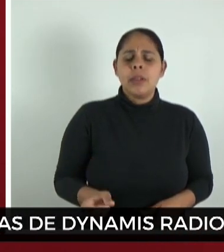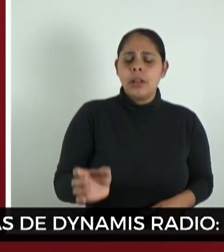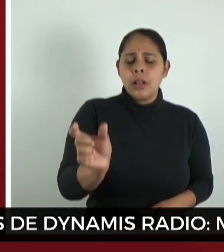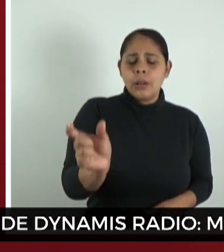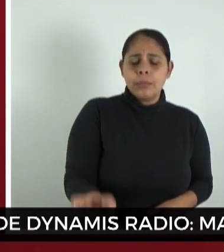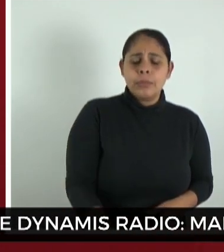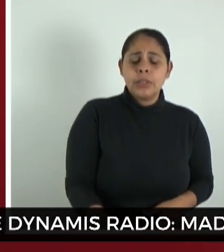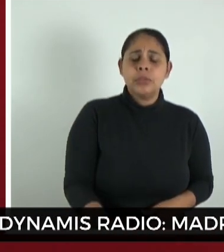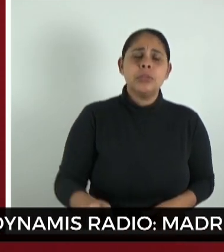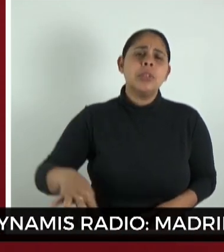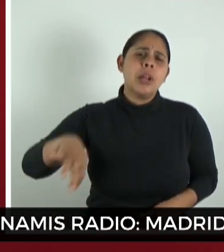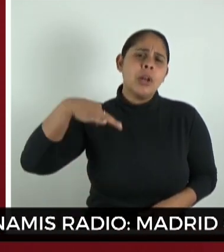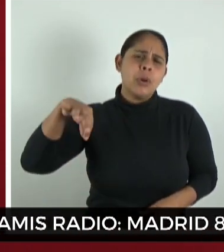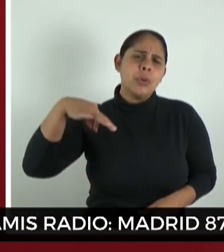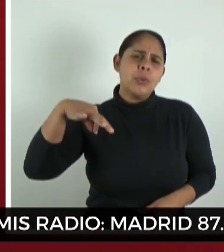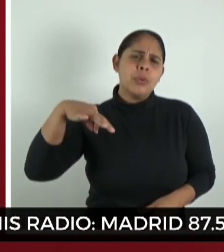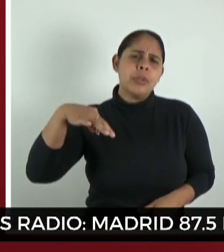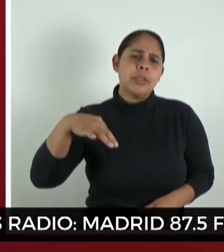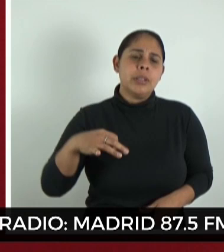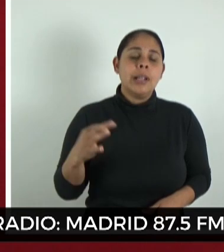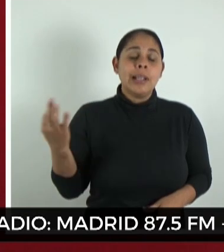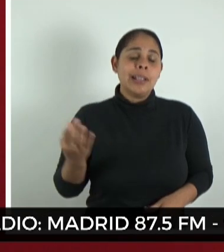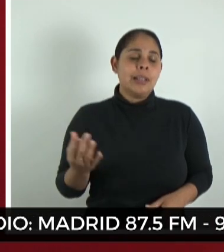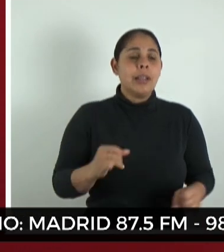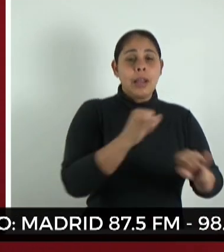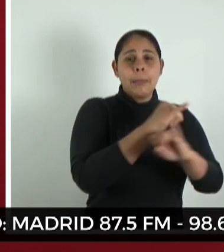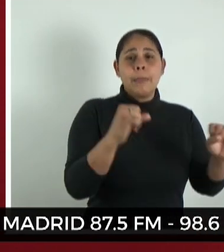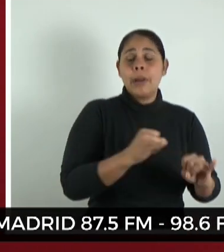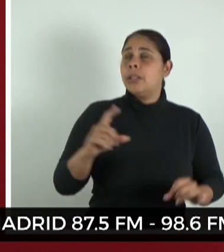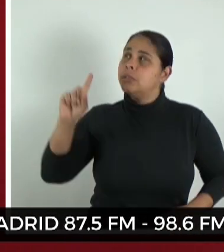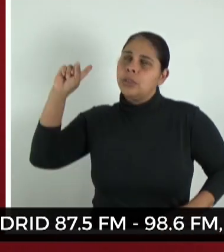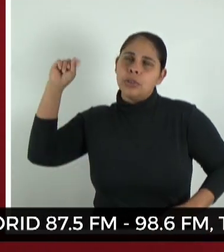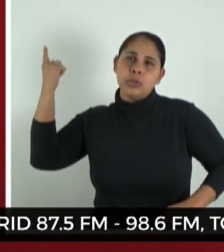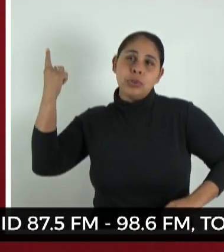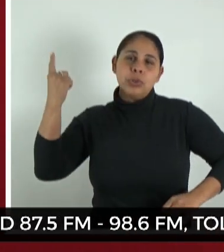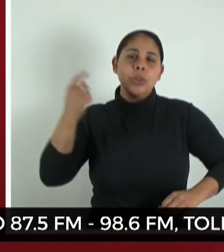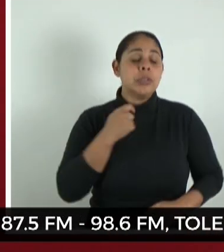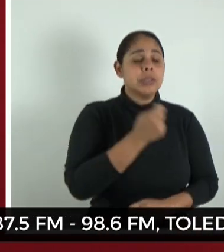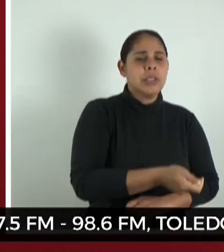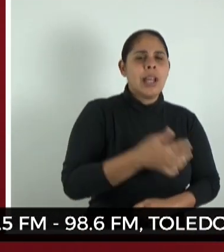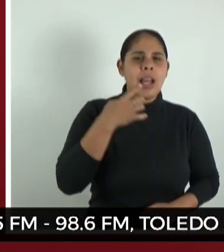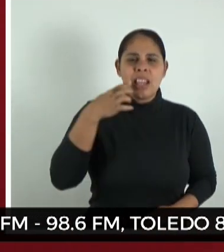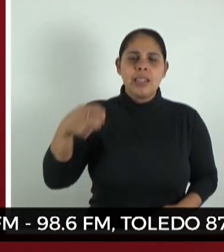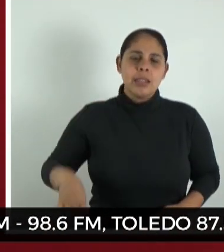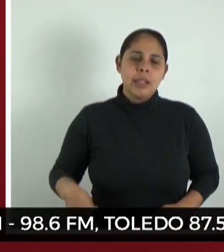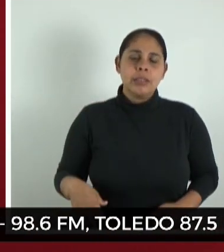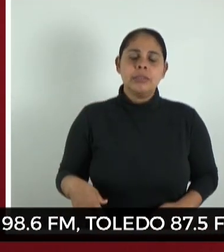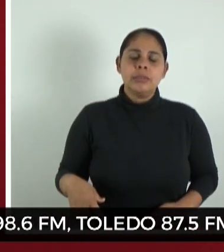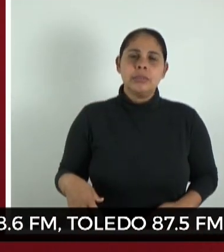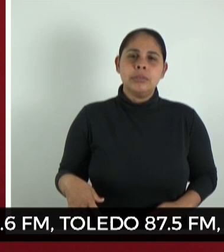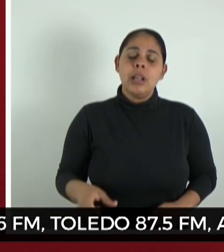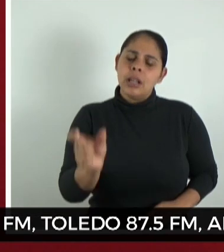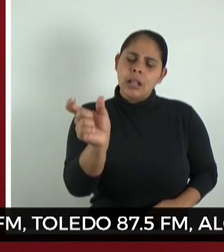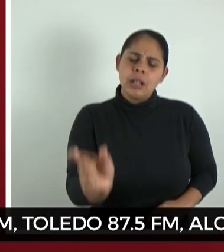que de verdad te puede dar paz con Dios, contigo y con tu próximo, es